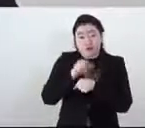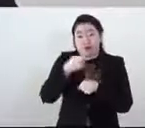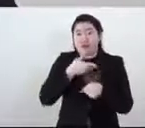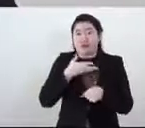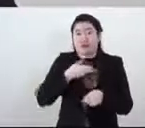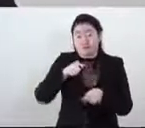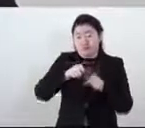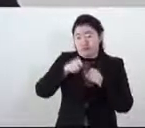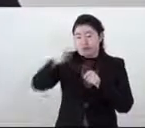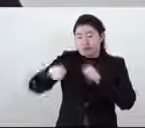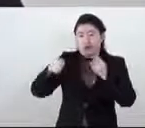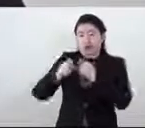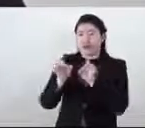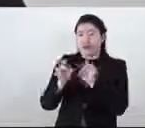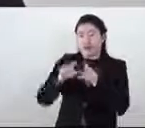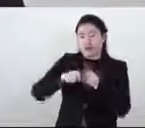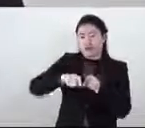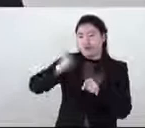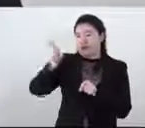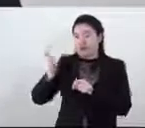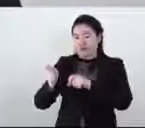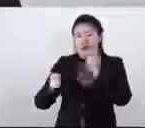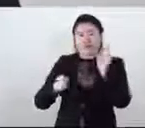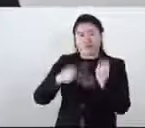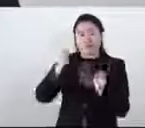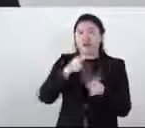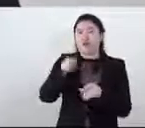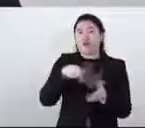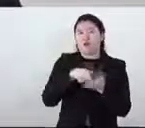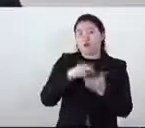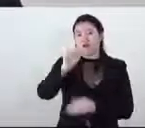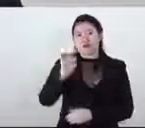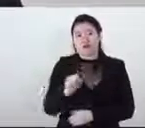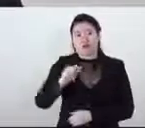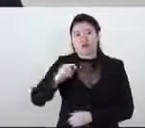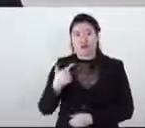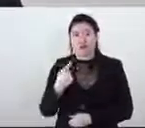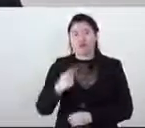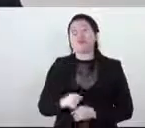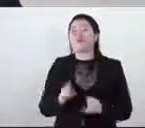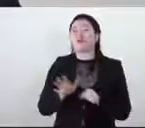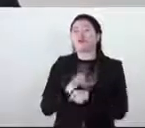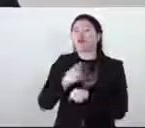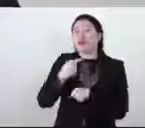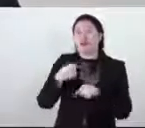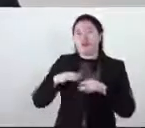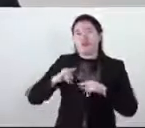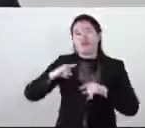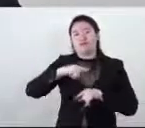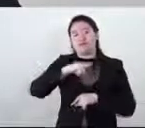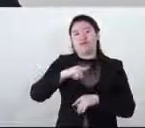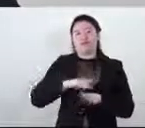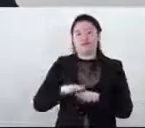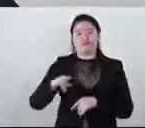presumiblemente desprendidos sobre la superficie de la trave T1 en el lado sur, posiblemente producto de las vibraciones